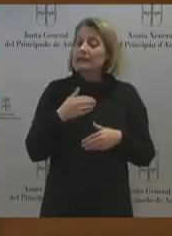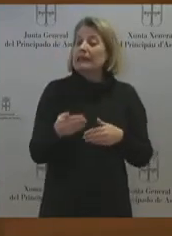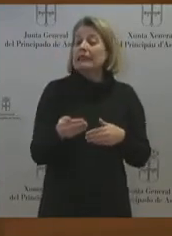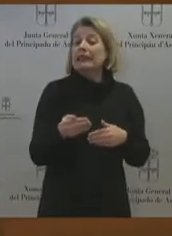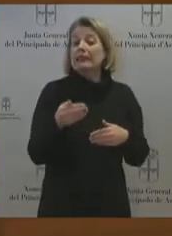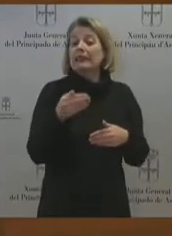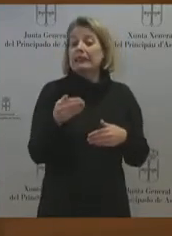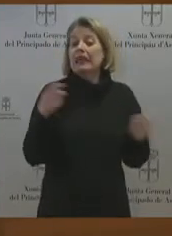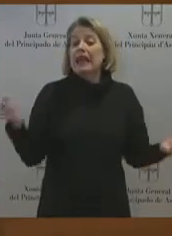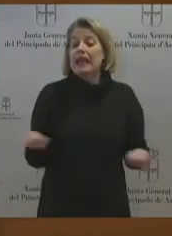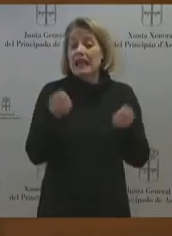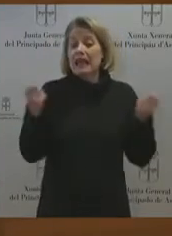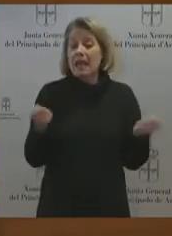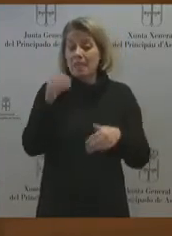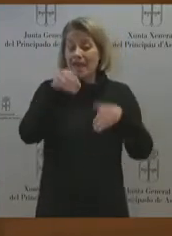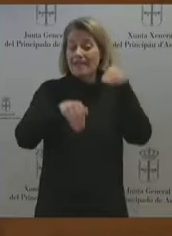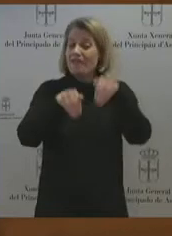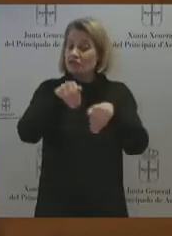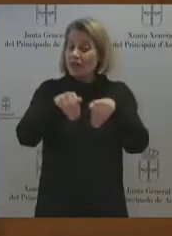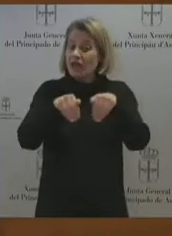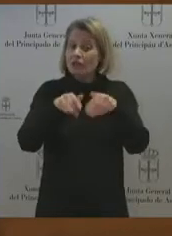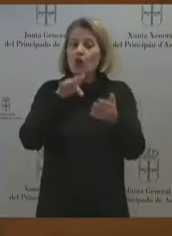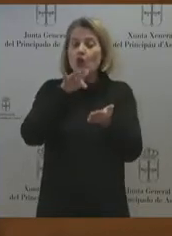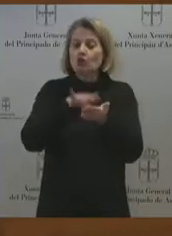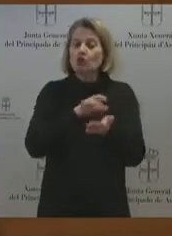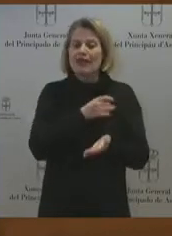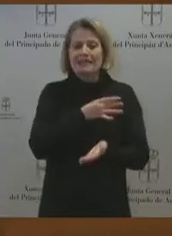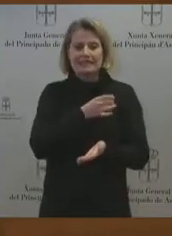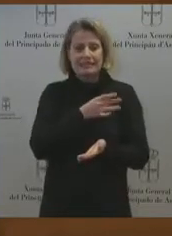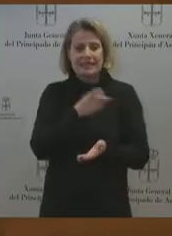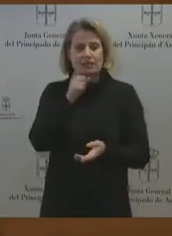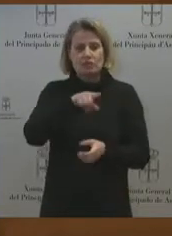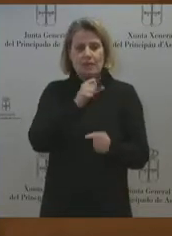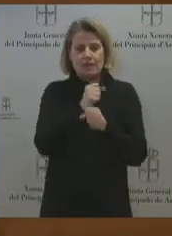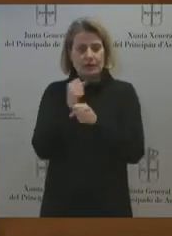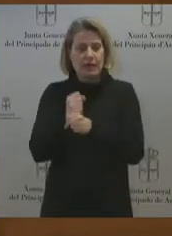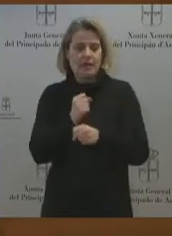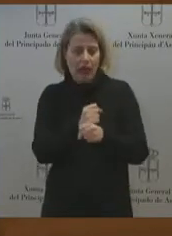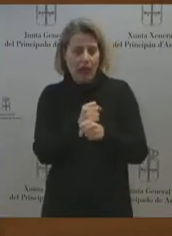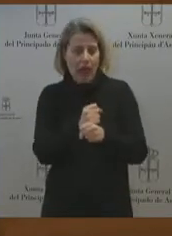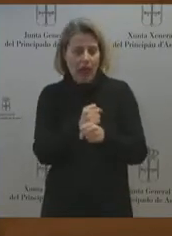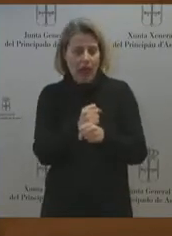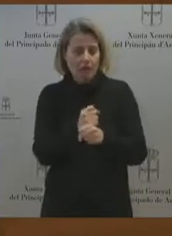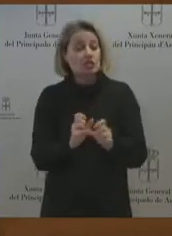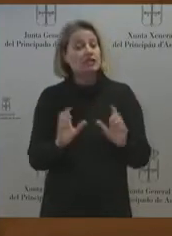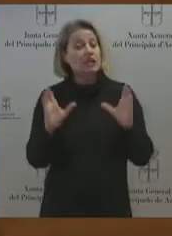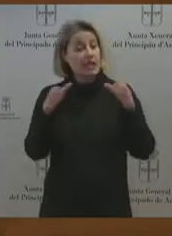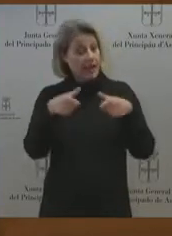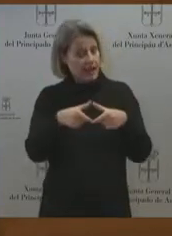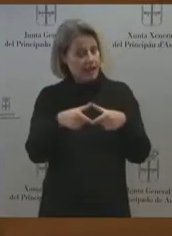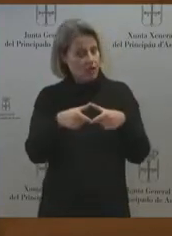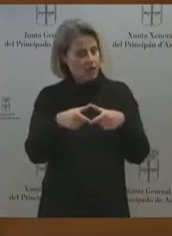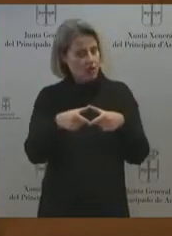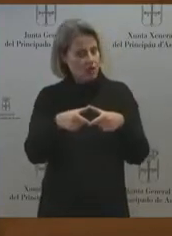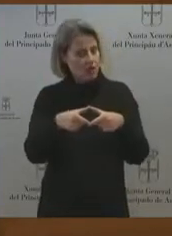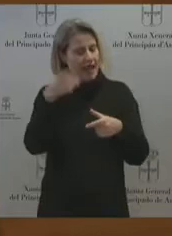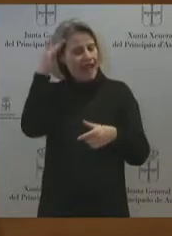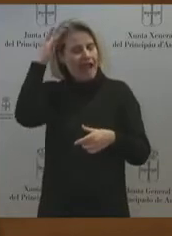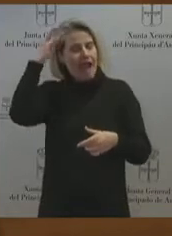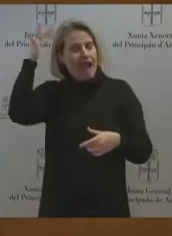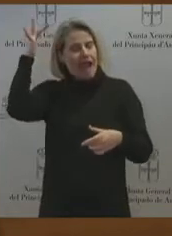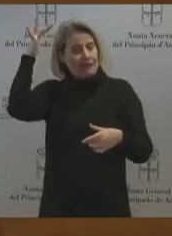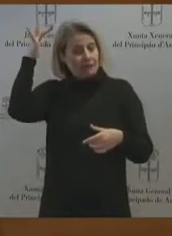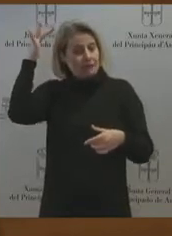los sindicatos o con los trabajadores y decir que van a defender sus causas, nos acordemos todos y todas de esto hoy aquí, exactamente igual que nos hemos acordado